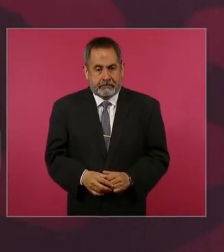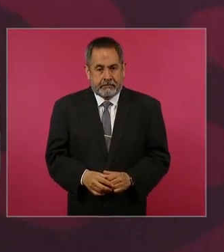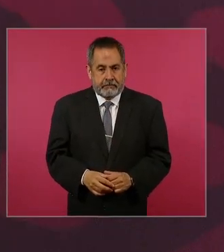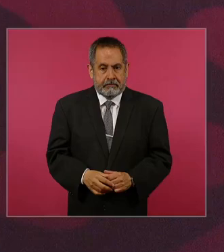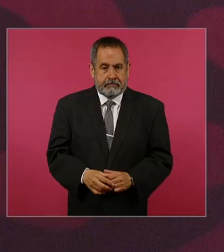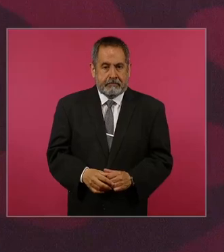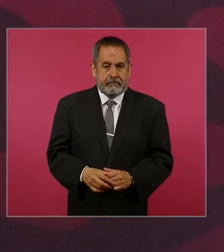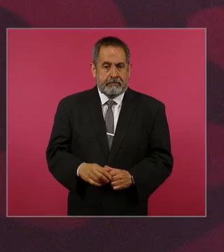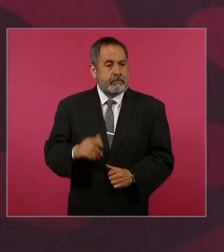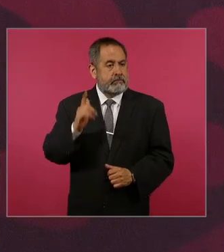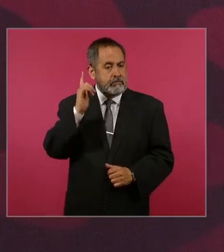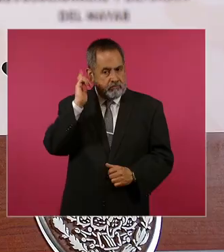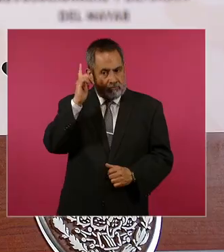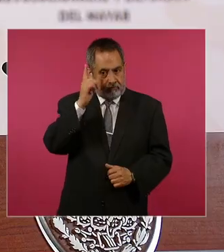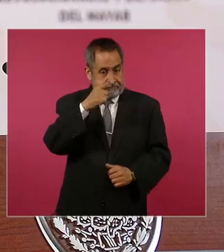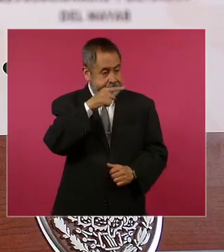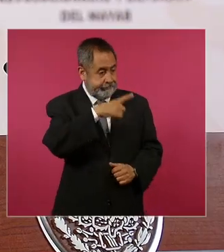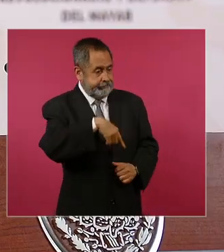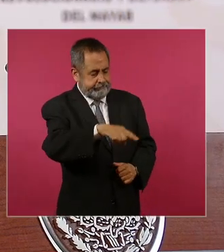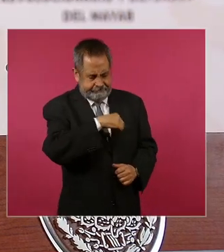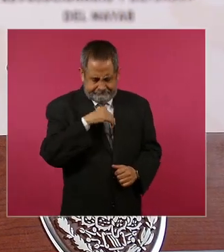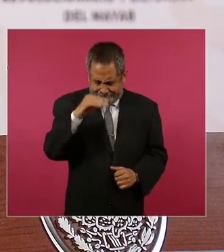hay autocrítica,